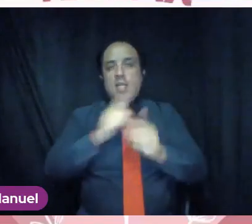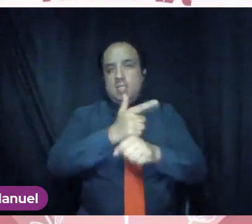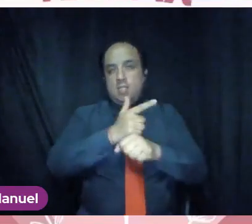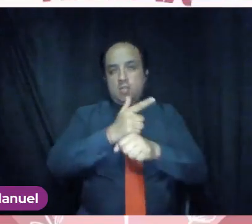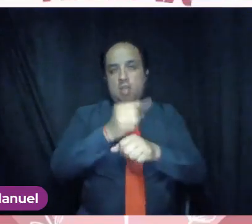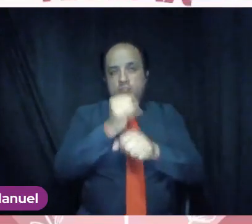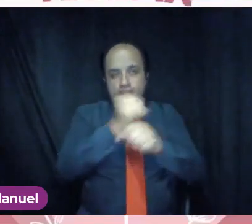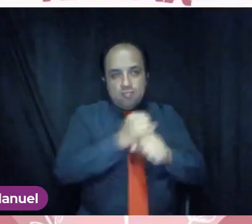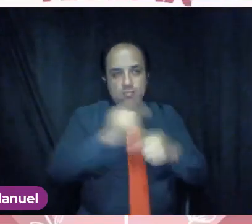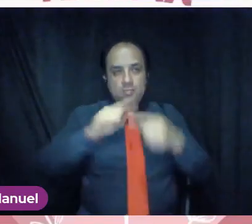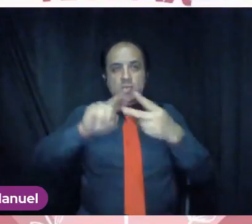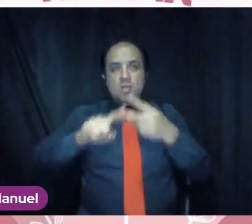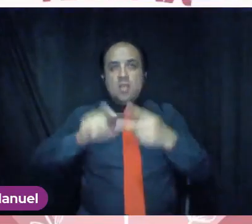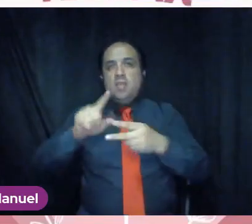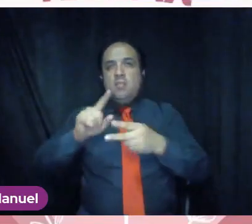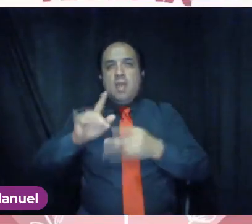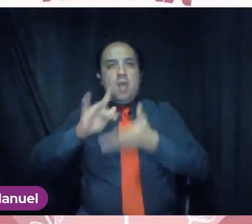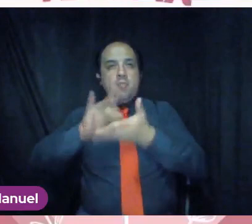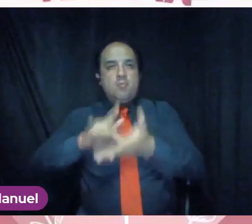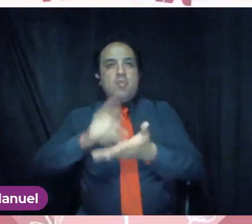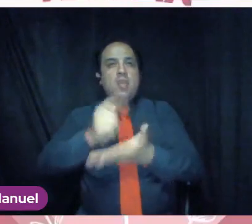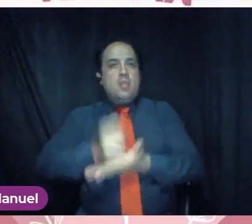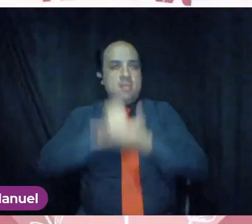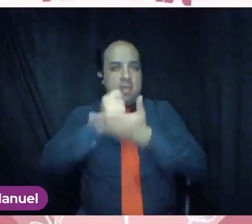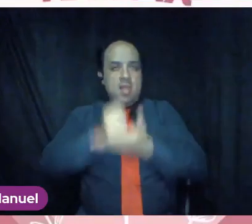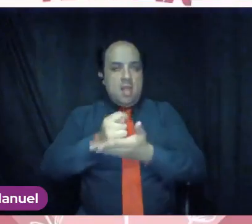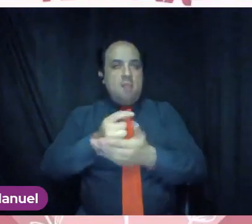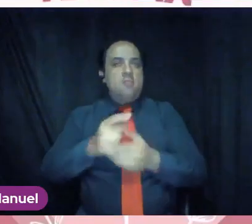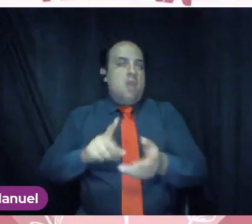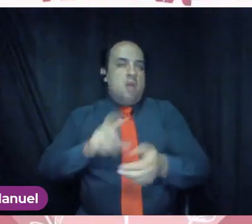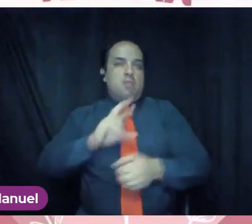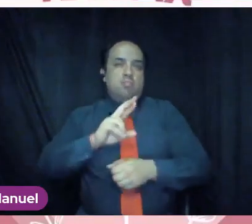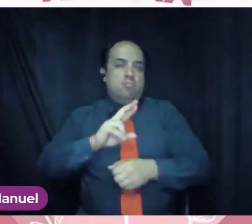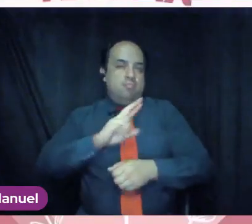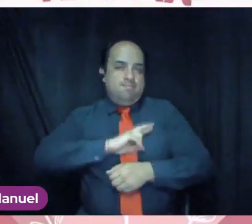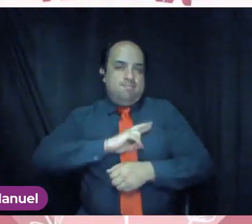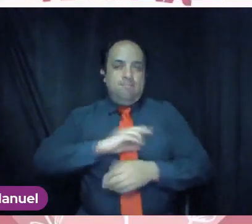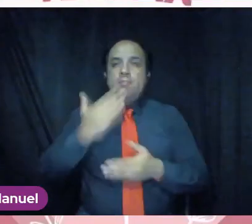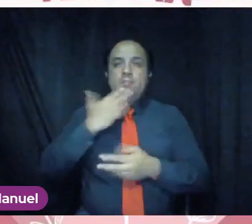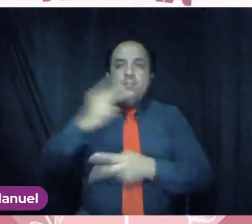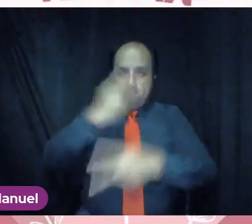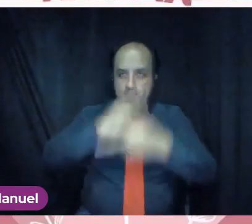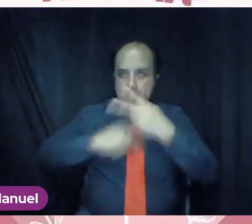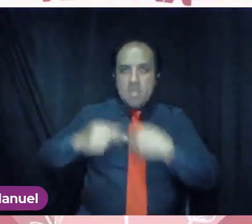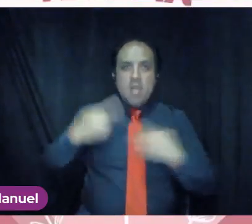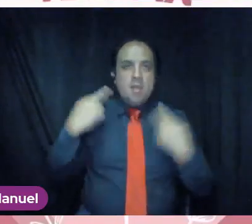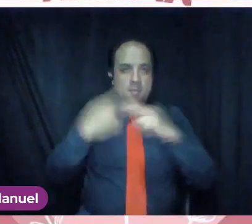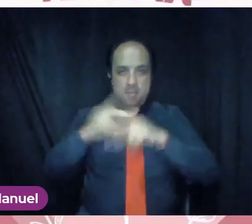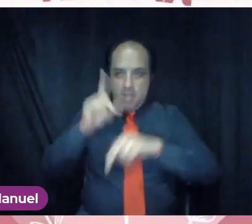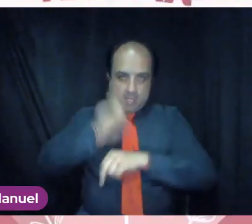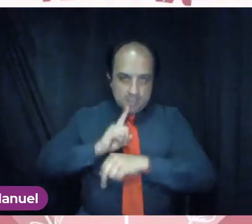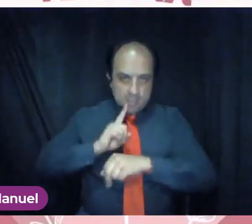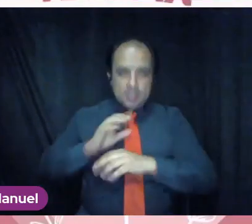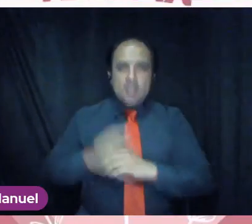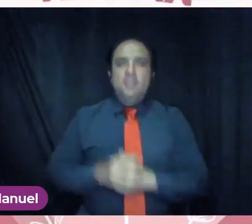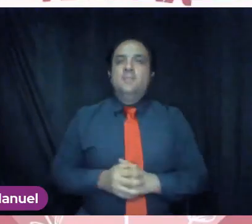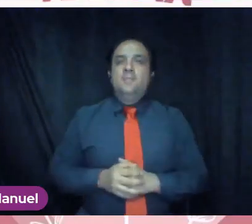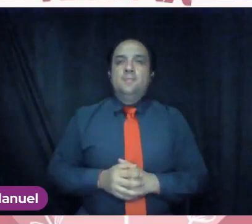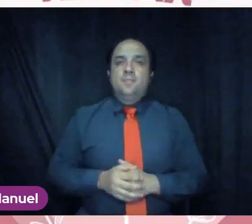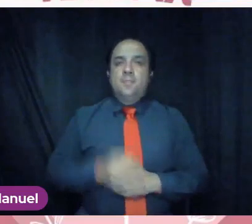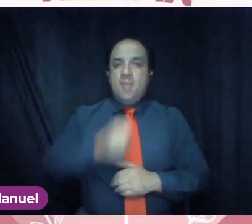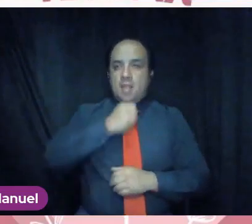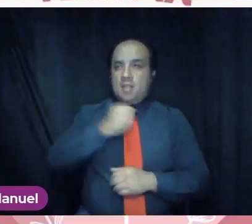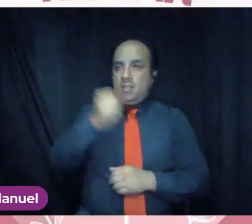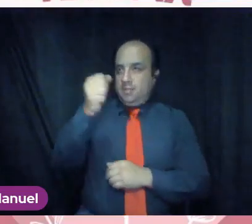psicológica en la práctica privada. Bienvenida, bienvenida maestra. Y bueno, pues cedo el uso